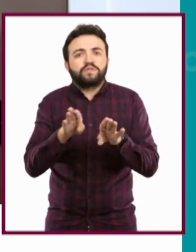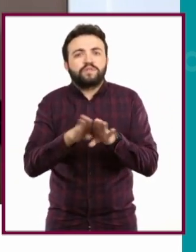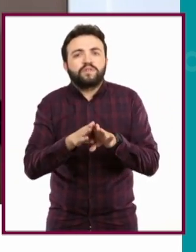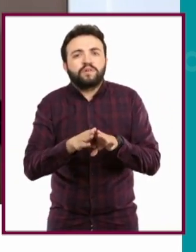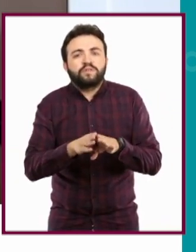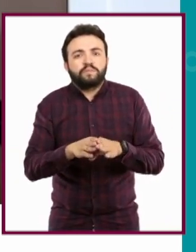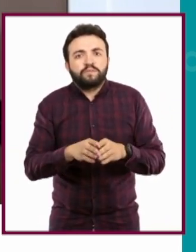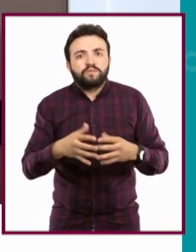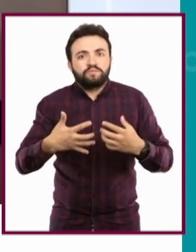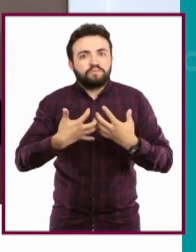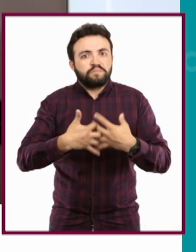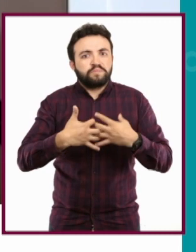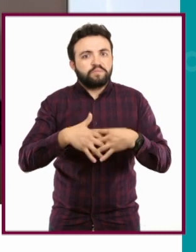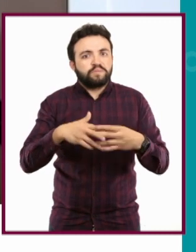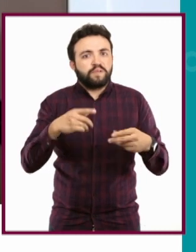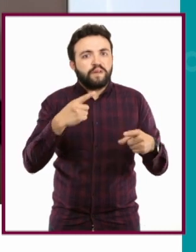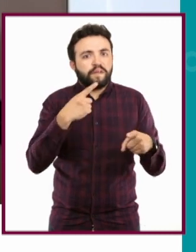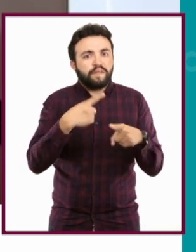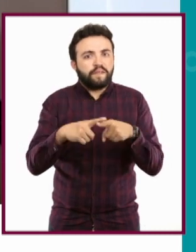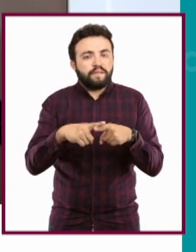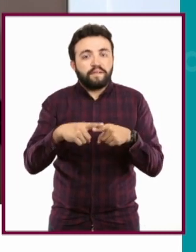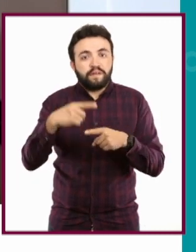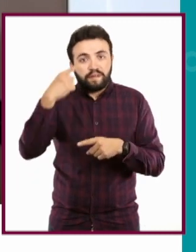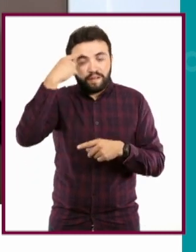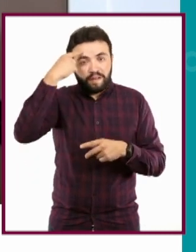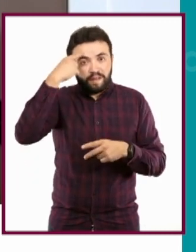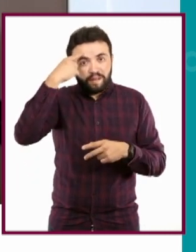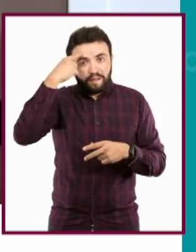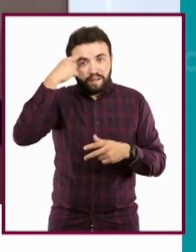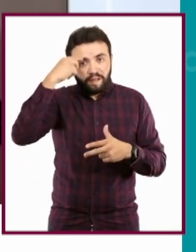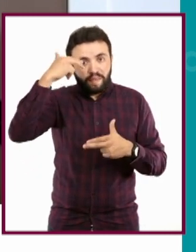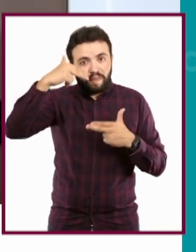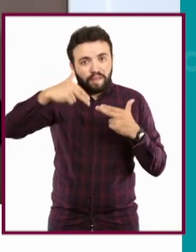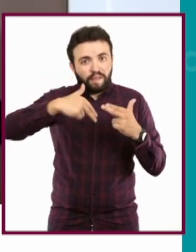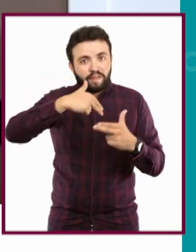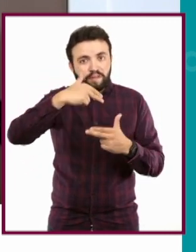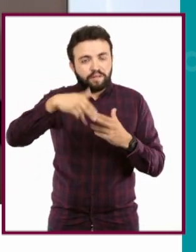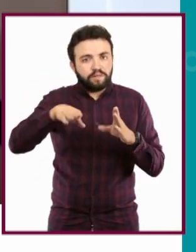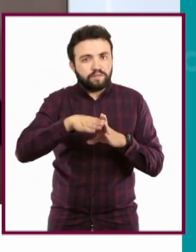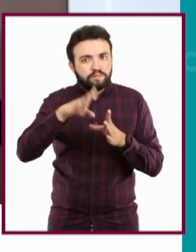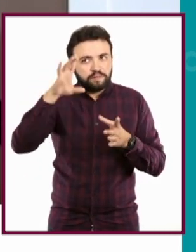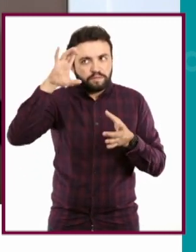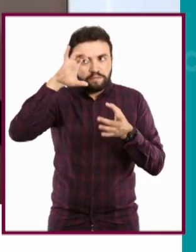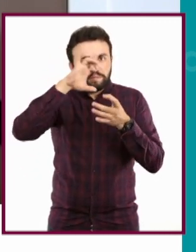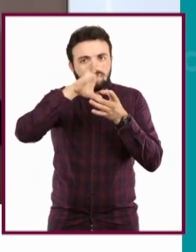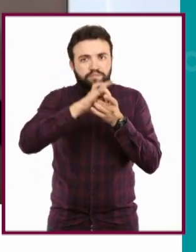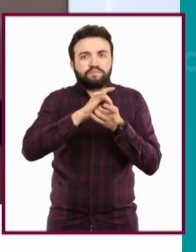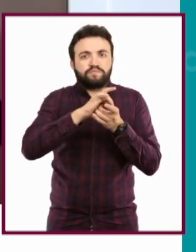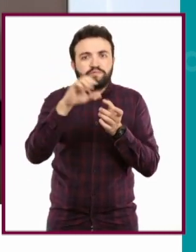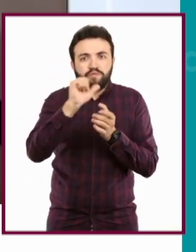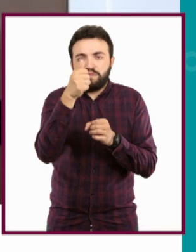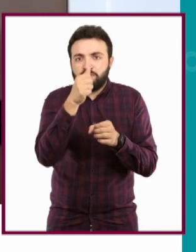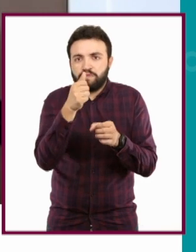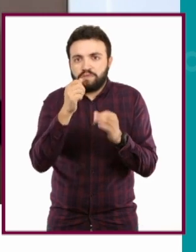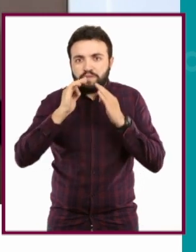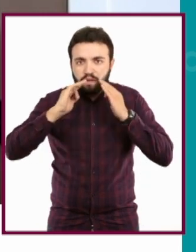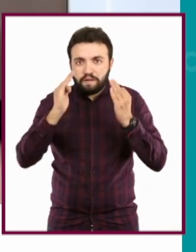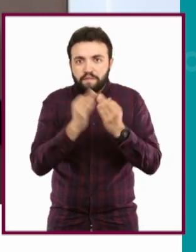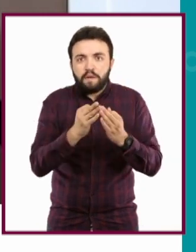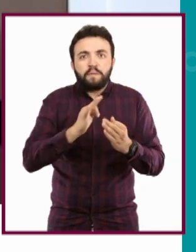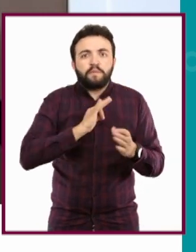sistema nervioso. Hace que nuestras neuronas se conecten de otra manera y se crea un funcionamiento